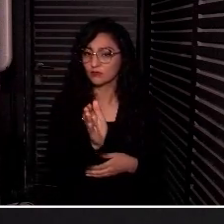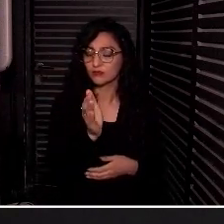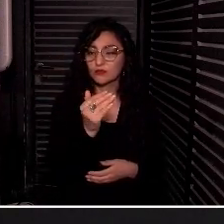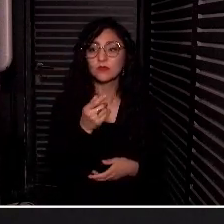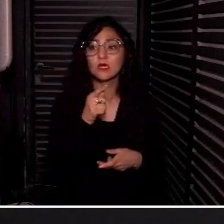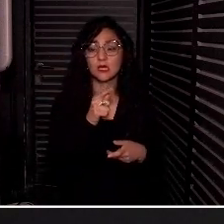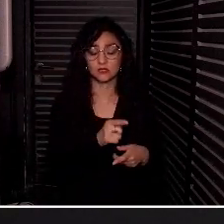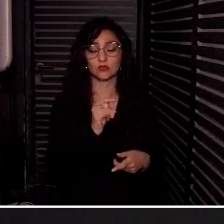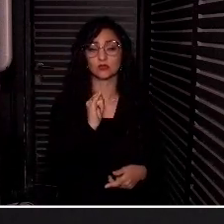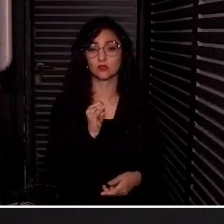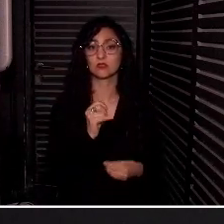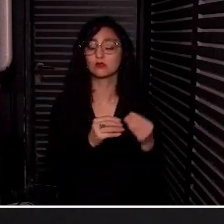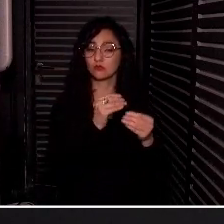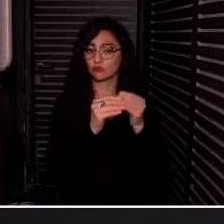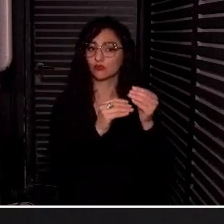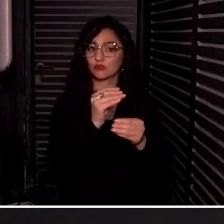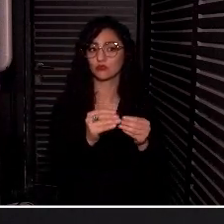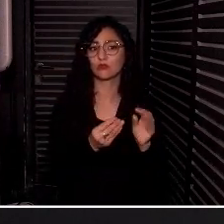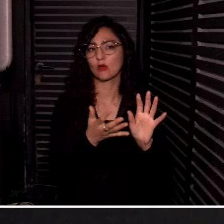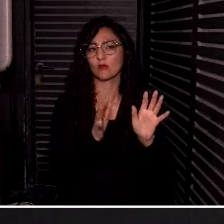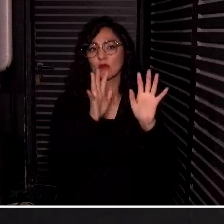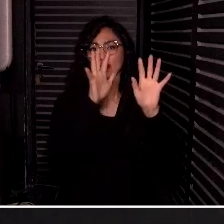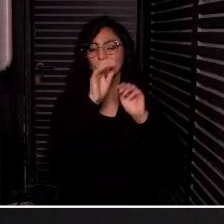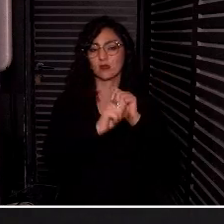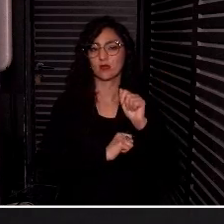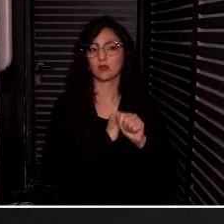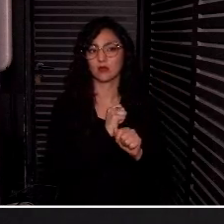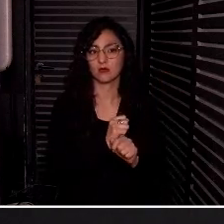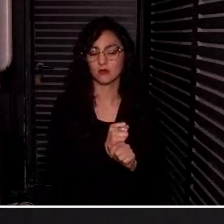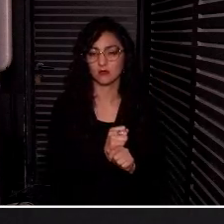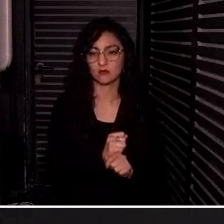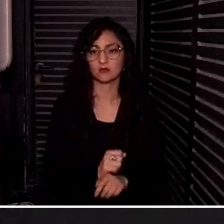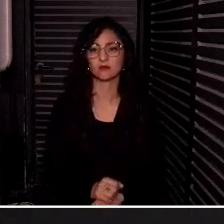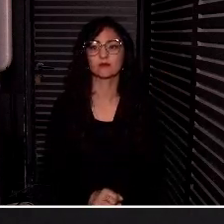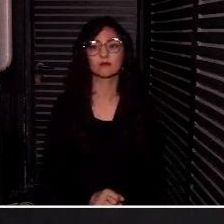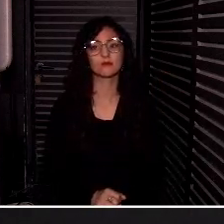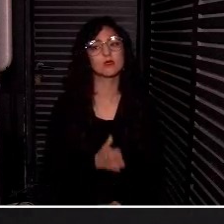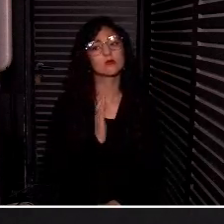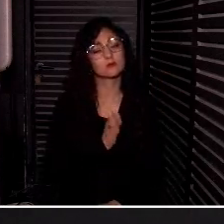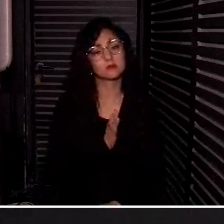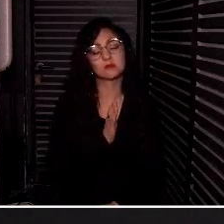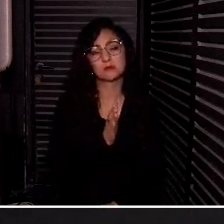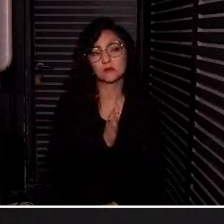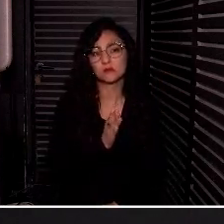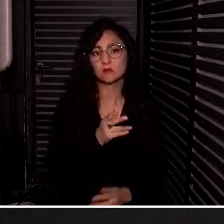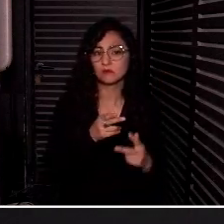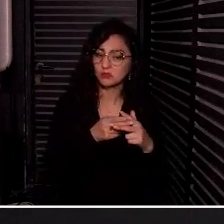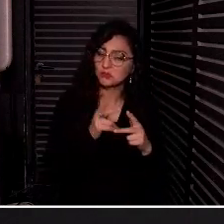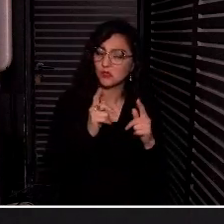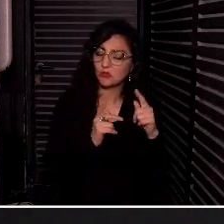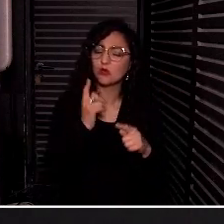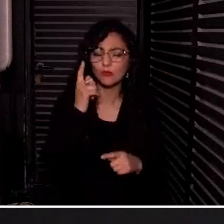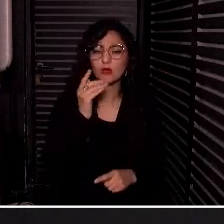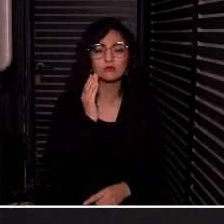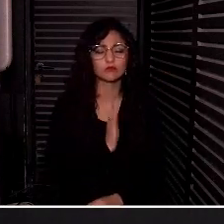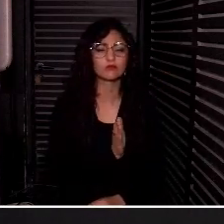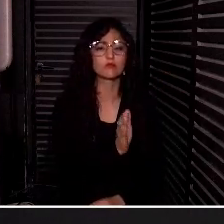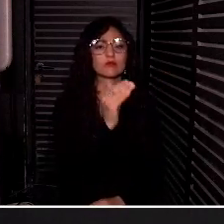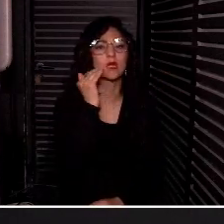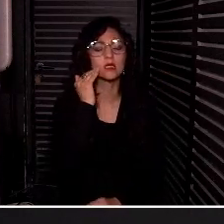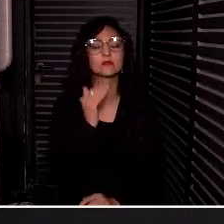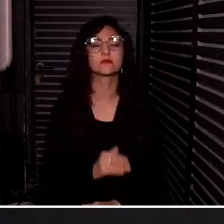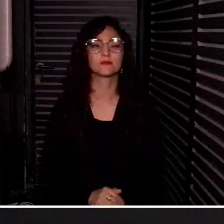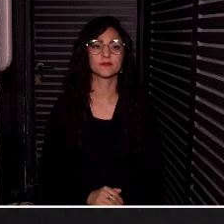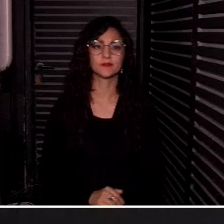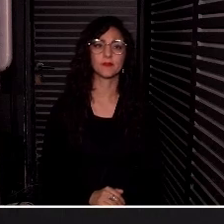ha pasado en los últimos más de 10 años no todos los años y sucesivos pero más o menos con la misma secuencia Entonces ahora